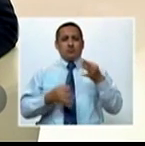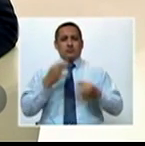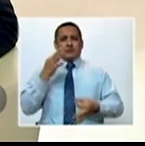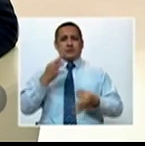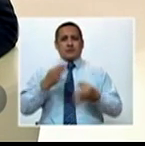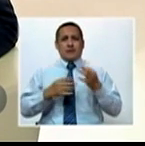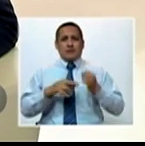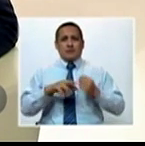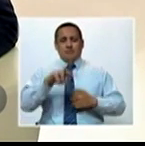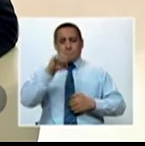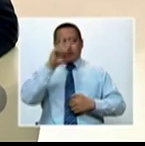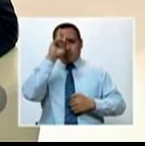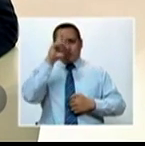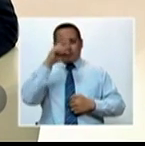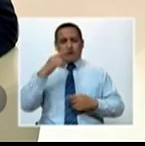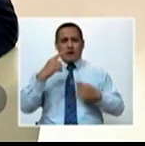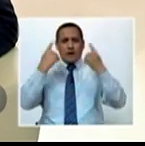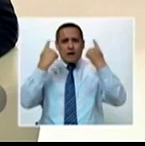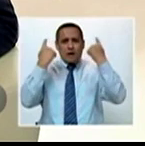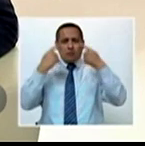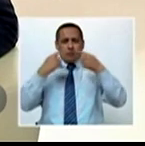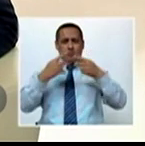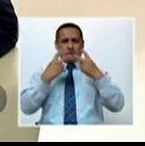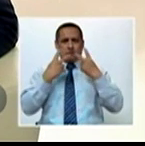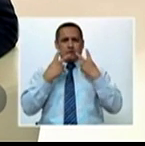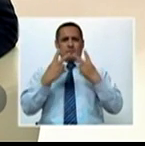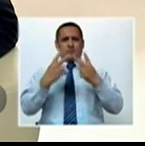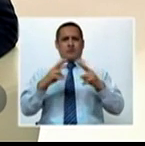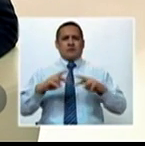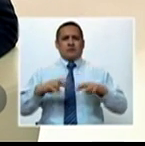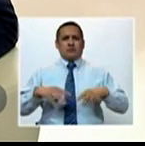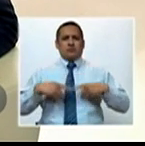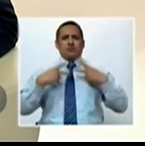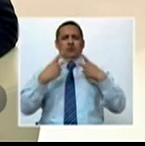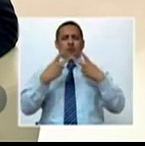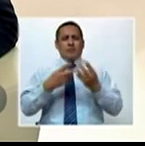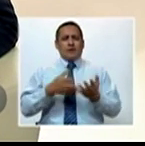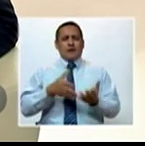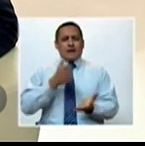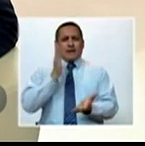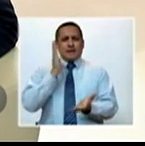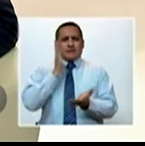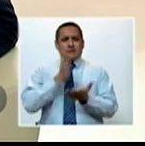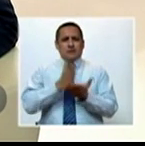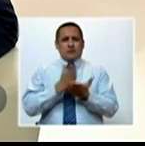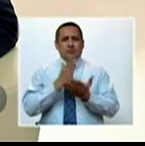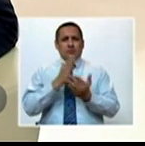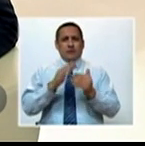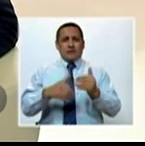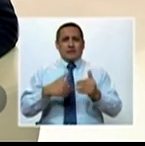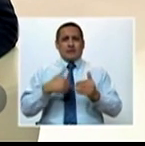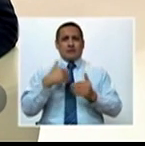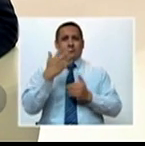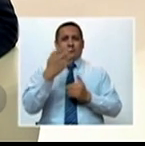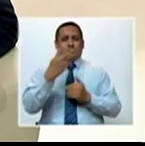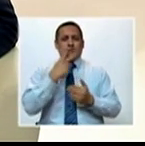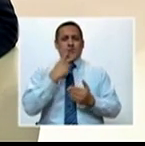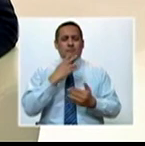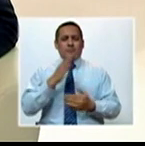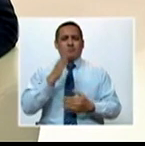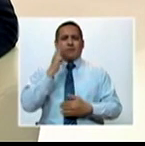una condena que originalmente se estableció en 4 años